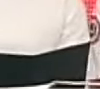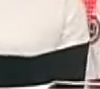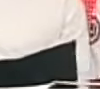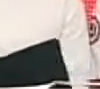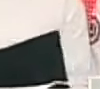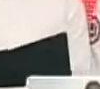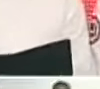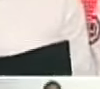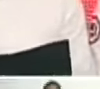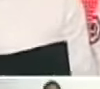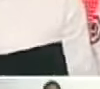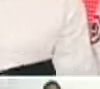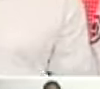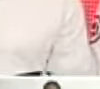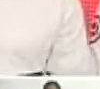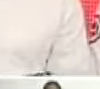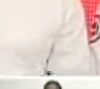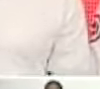cumpliendo una agenda